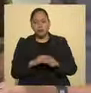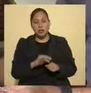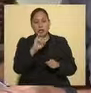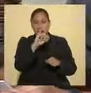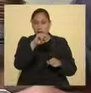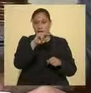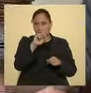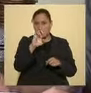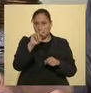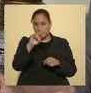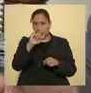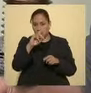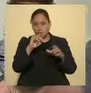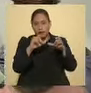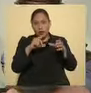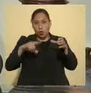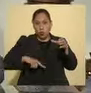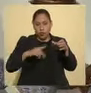del gobierno actual.